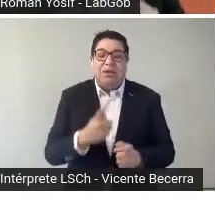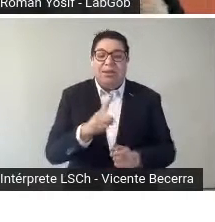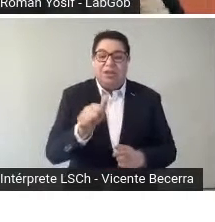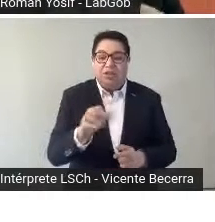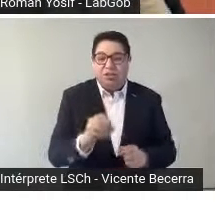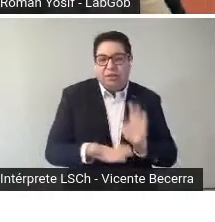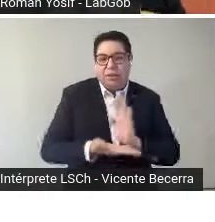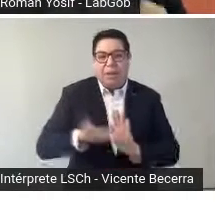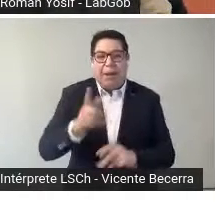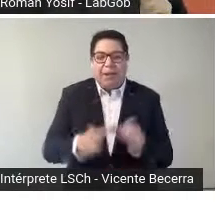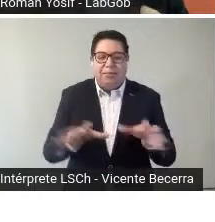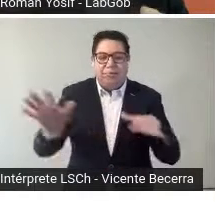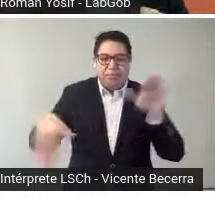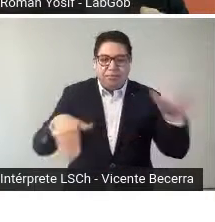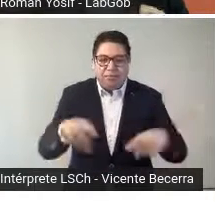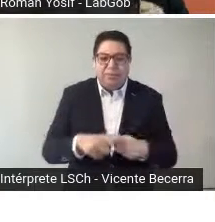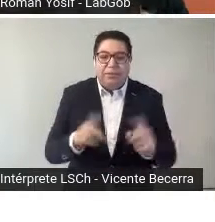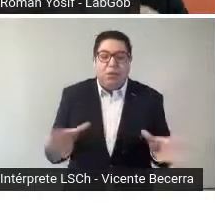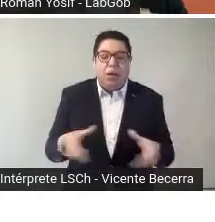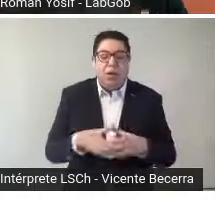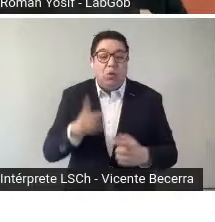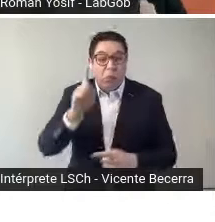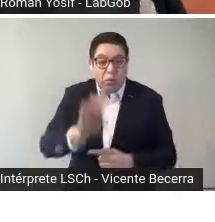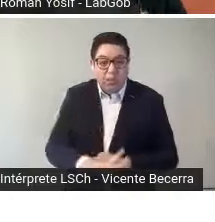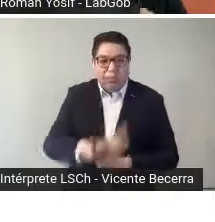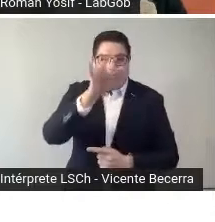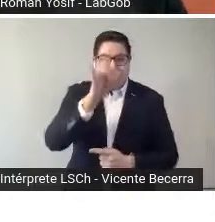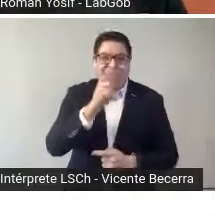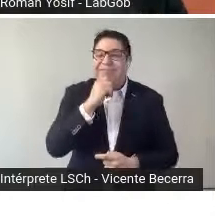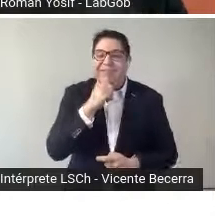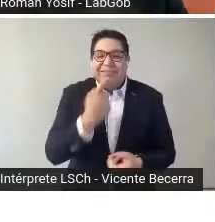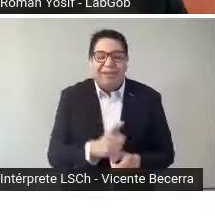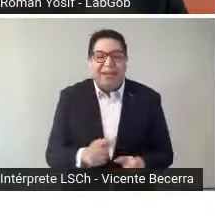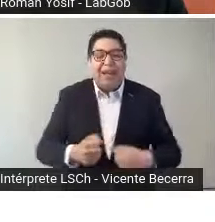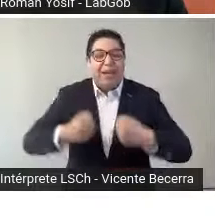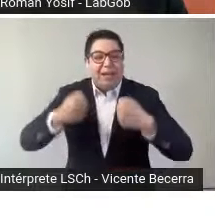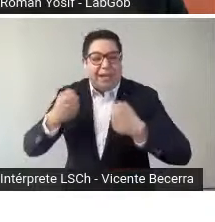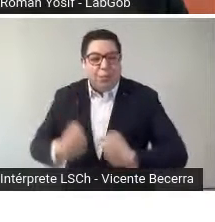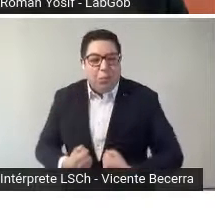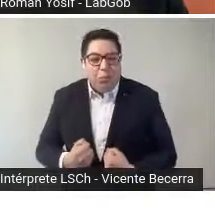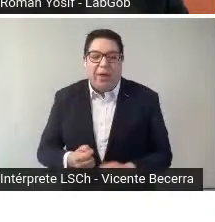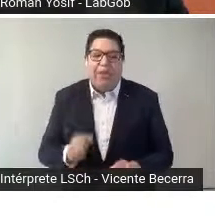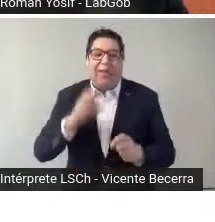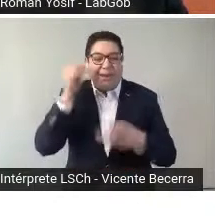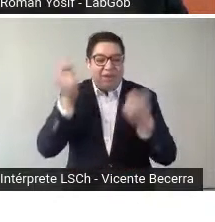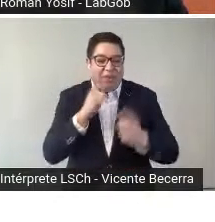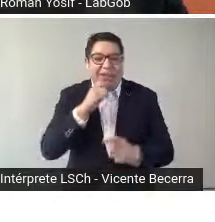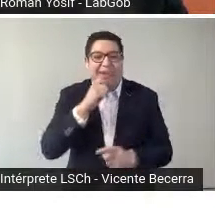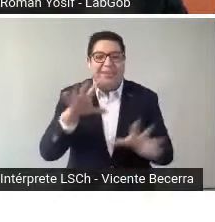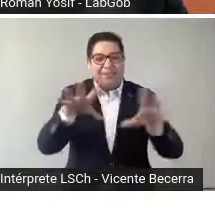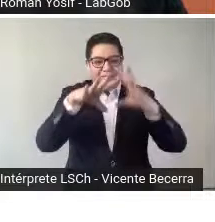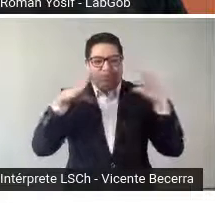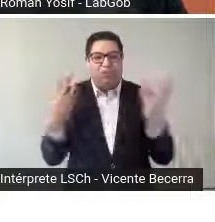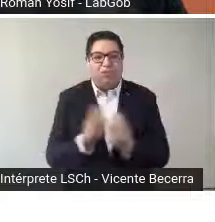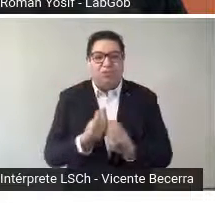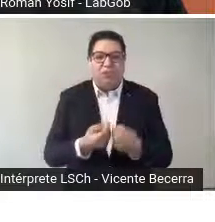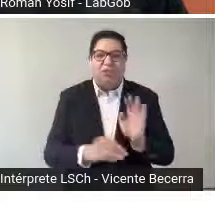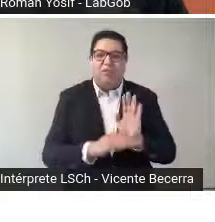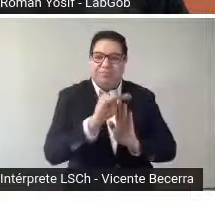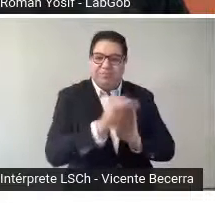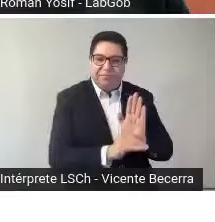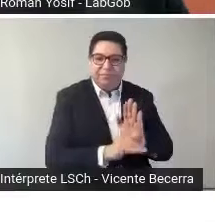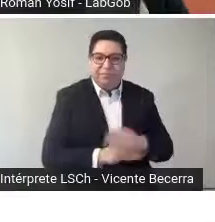y logrando un estándar común de qué entendemos por capacidad para innovar justamente a través del índice de innovación